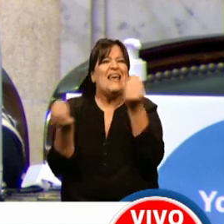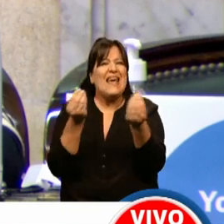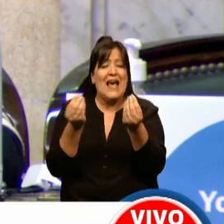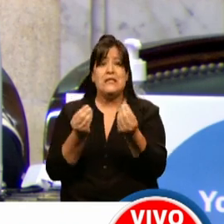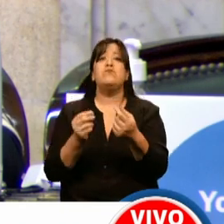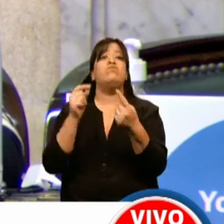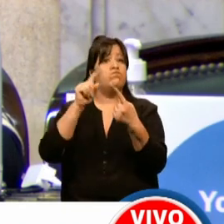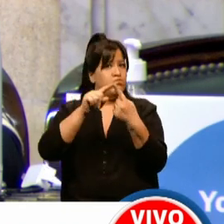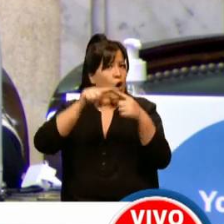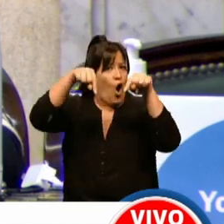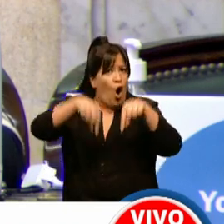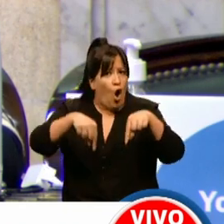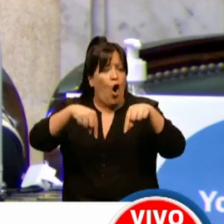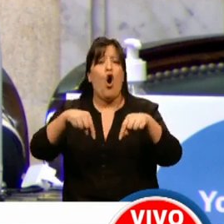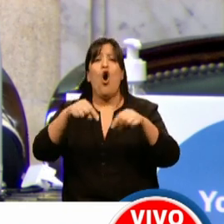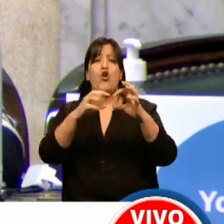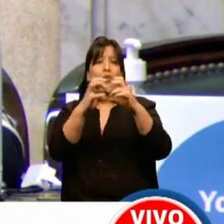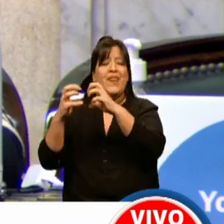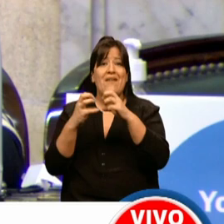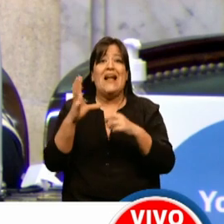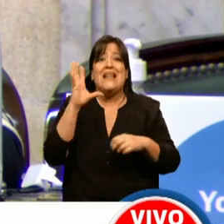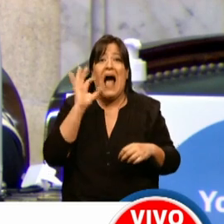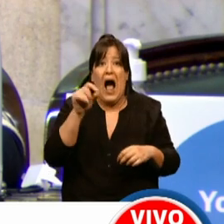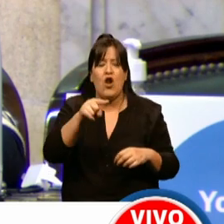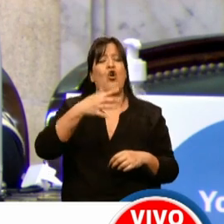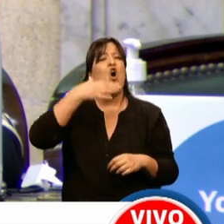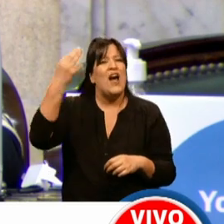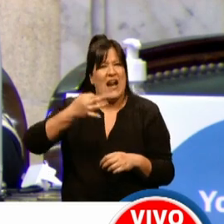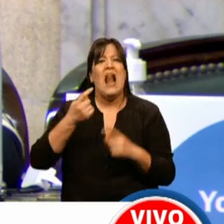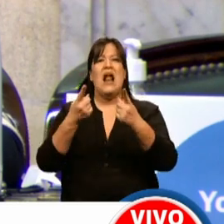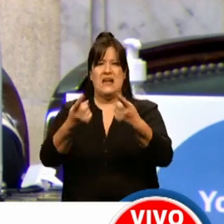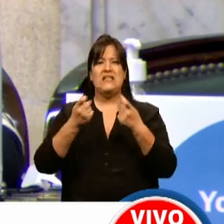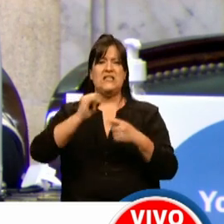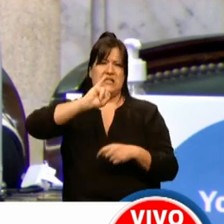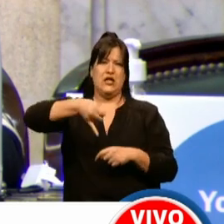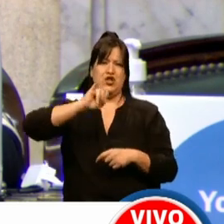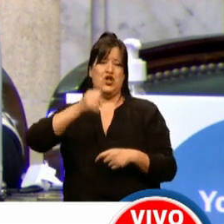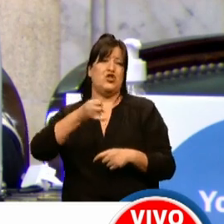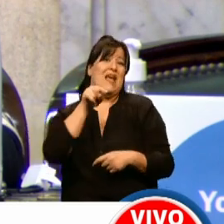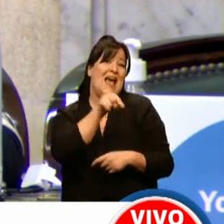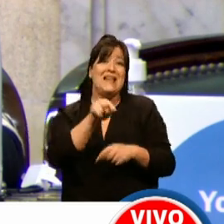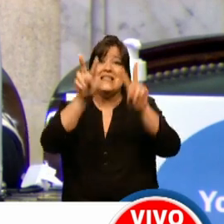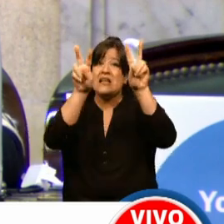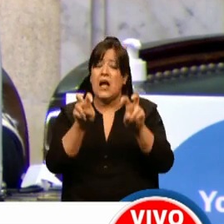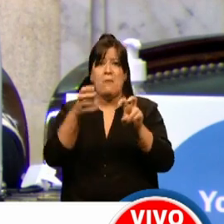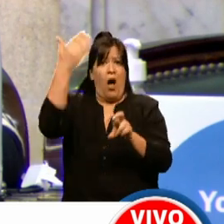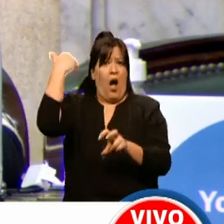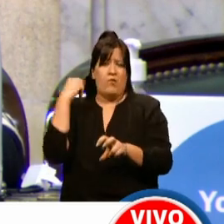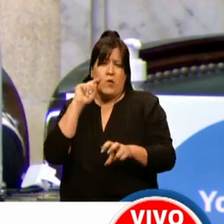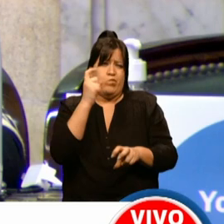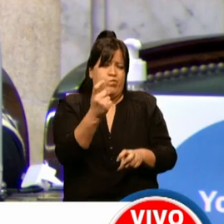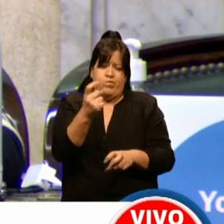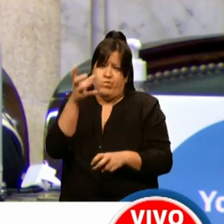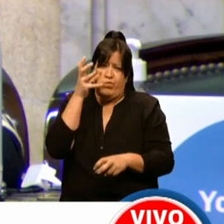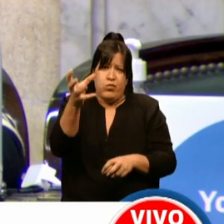que estamos tratando algo que era realmente necesario algo que era una vulneración algo que